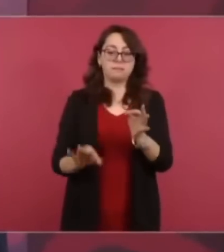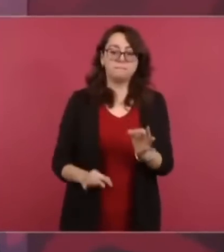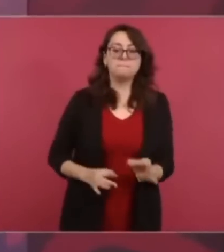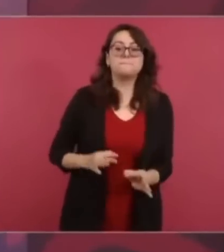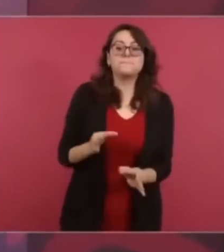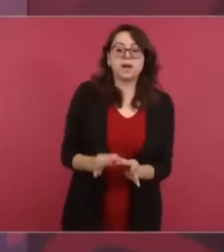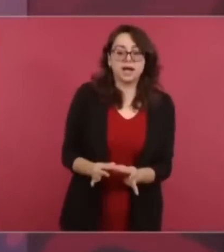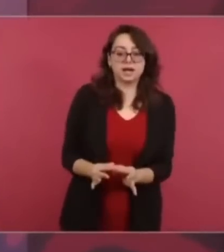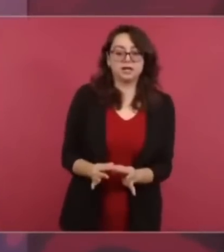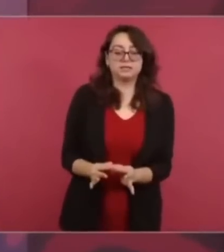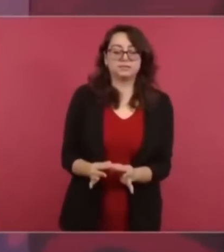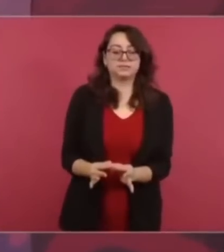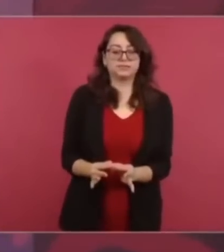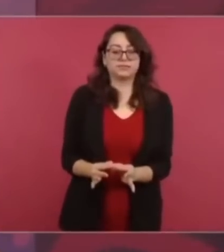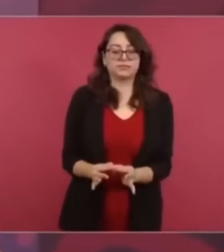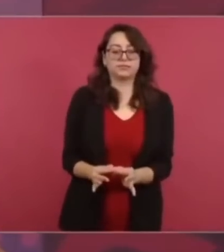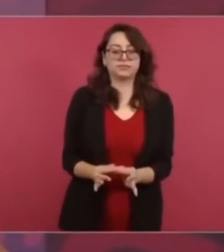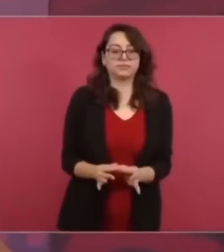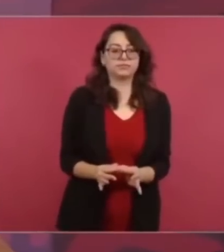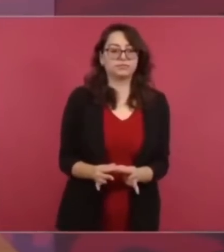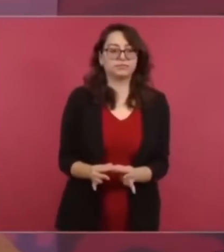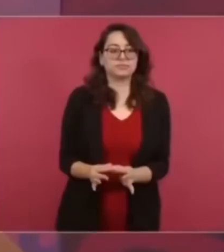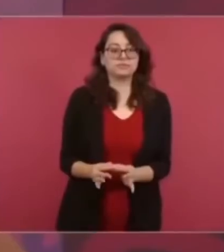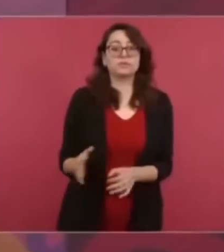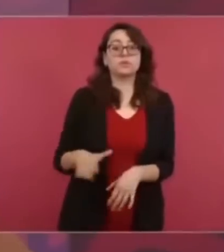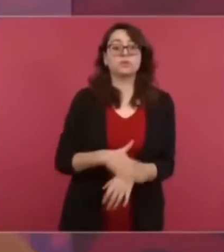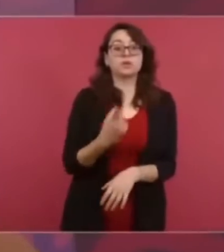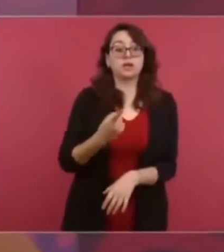y no esta maniobra